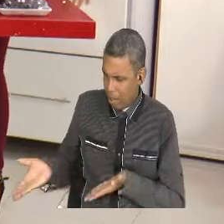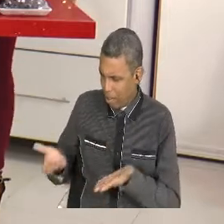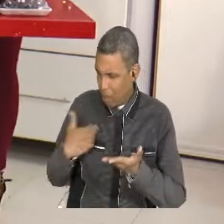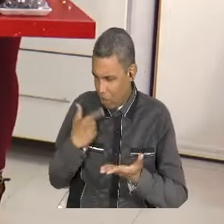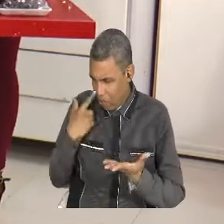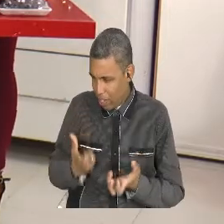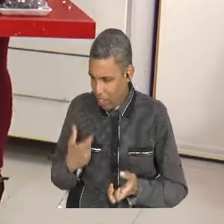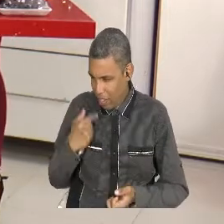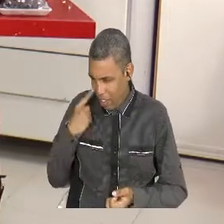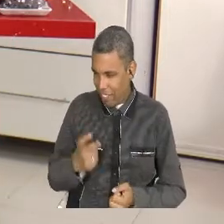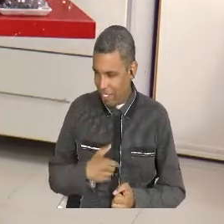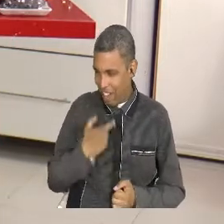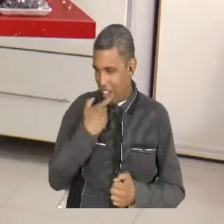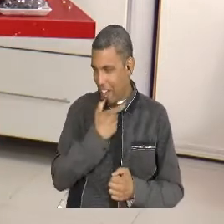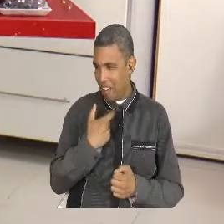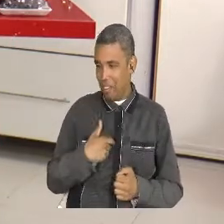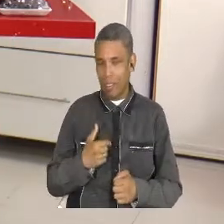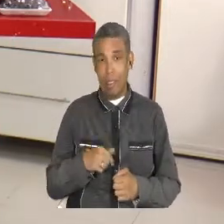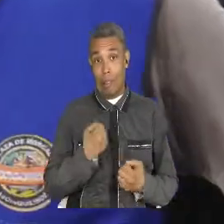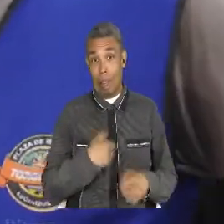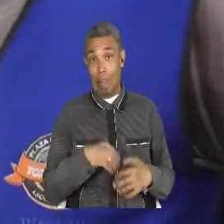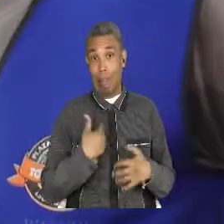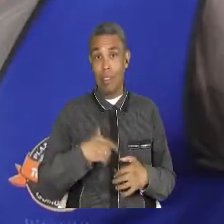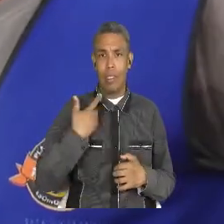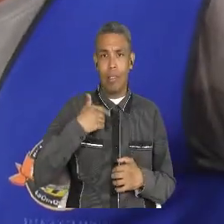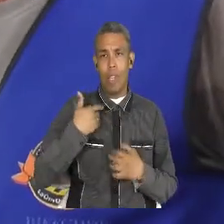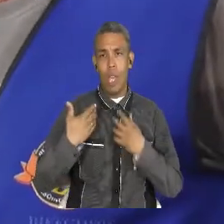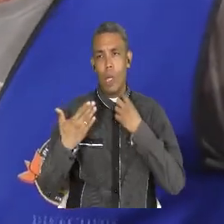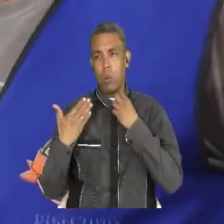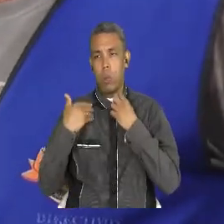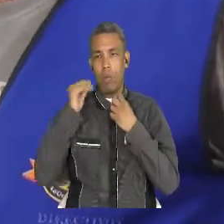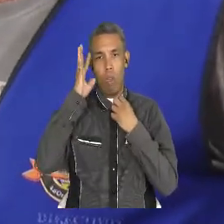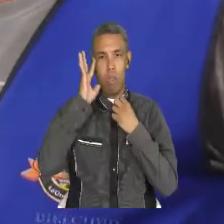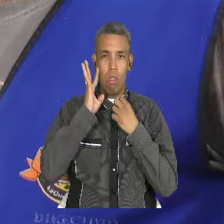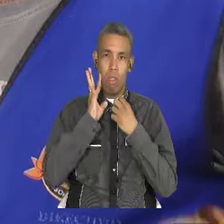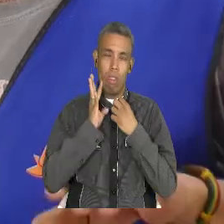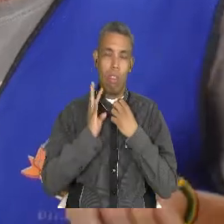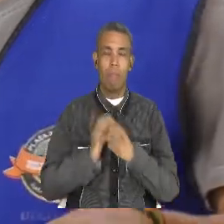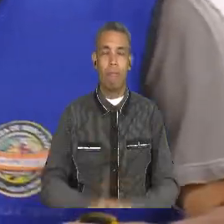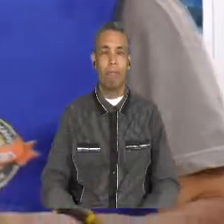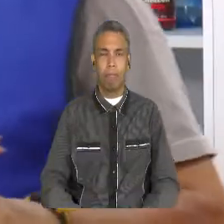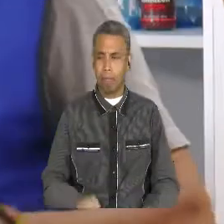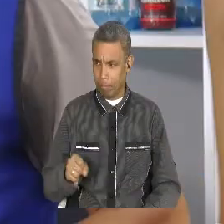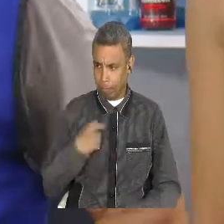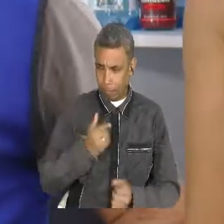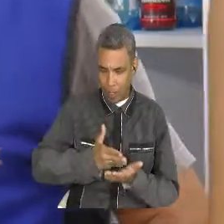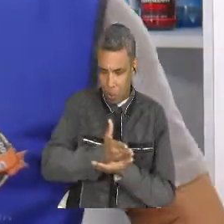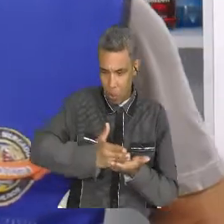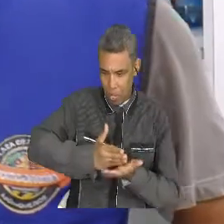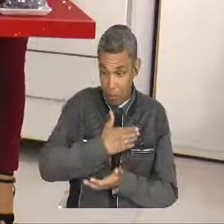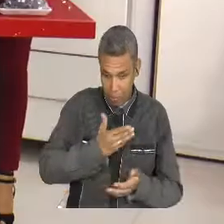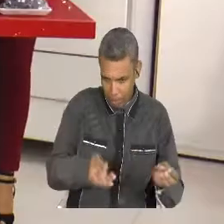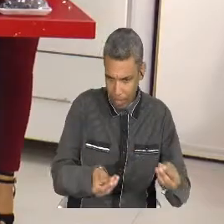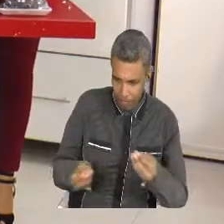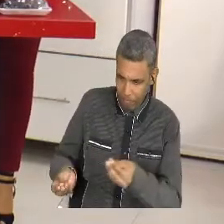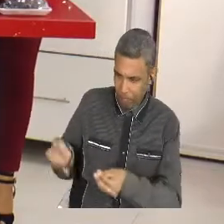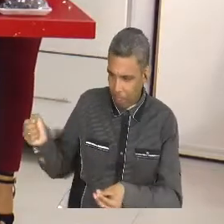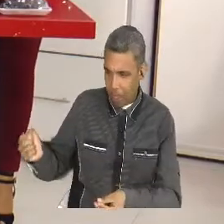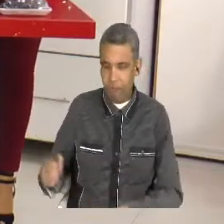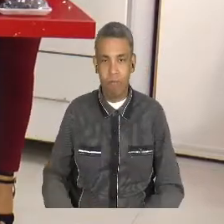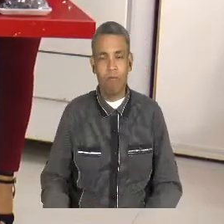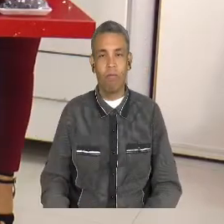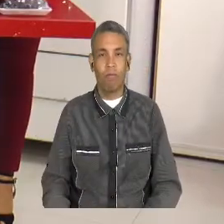acá. Sí, Rochi, señor. ¿Tienes un cuchillo allá? Sí. Sí, aquí lo tengo para que Don Libardo pueda... ¿Cómo no? Vamos a picarle... Bueno, Libardo, si